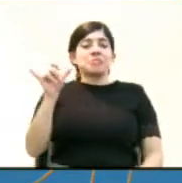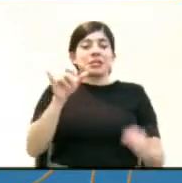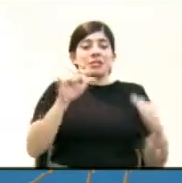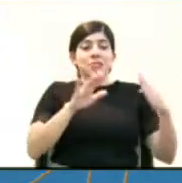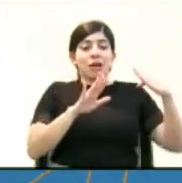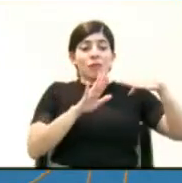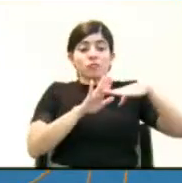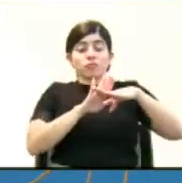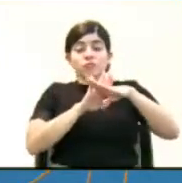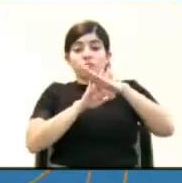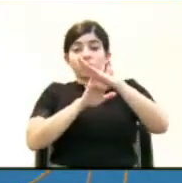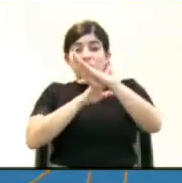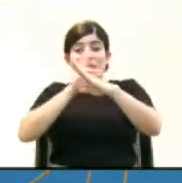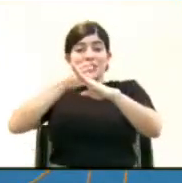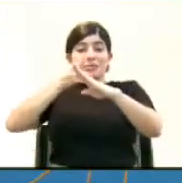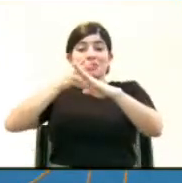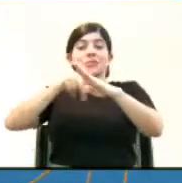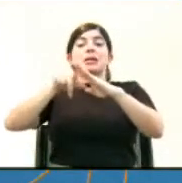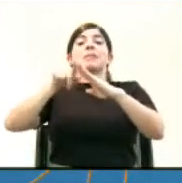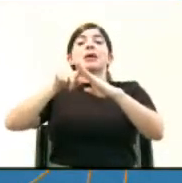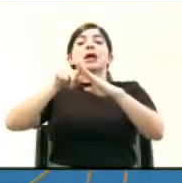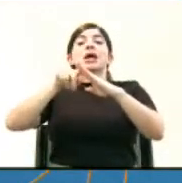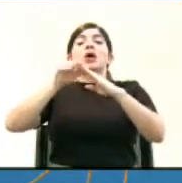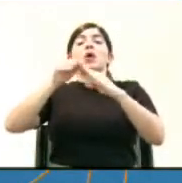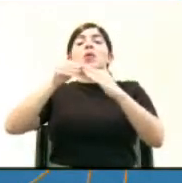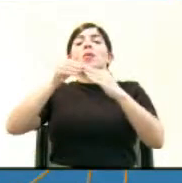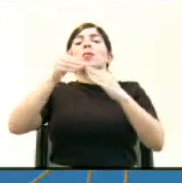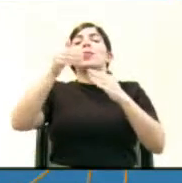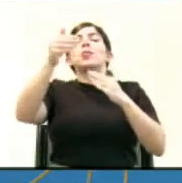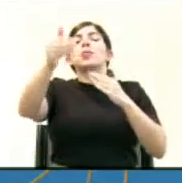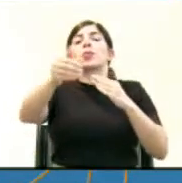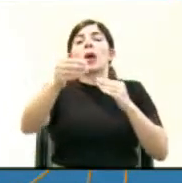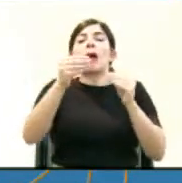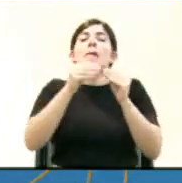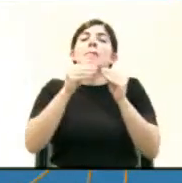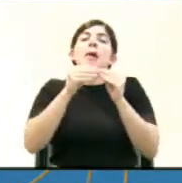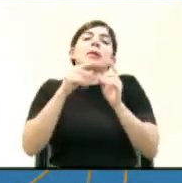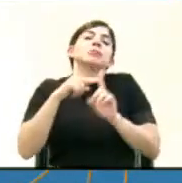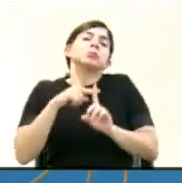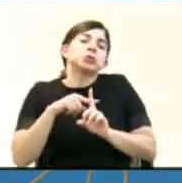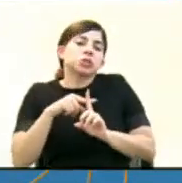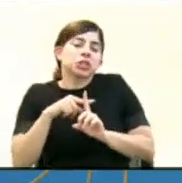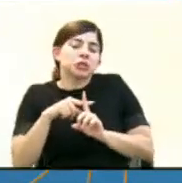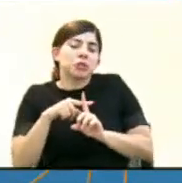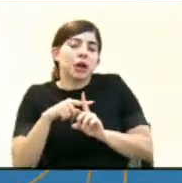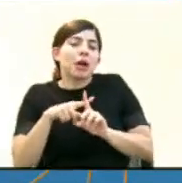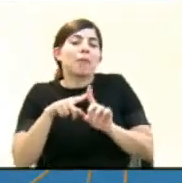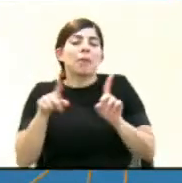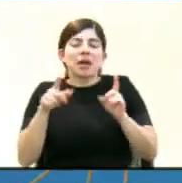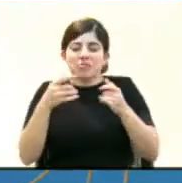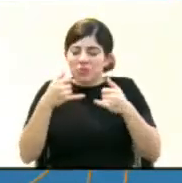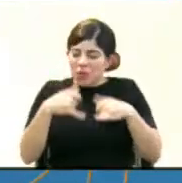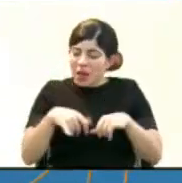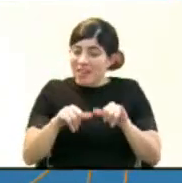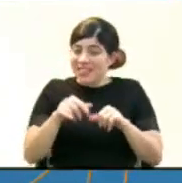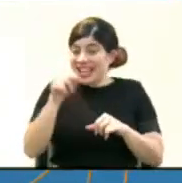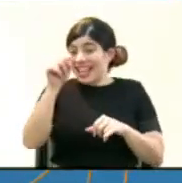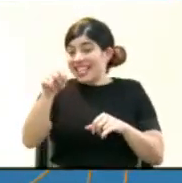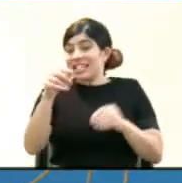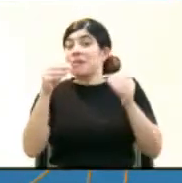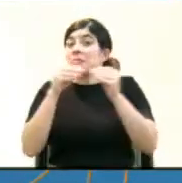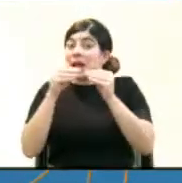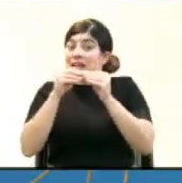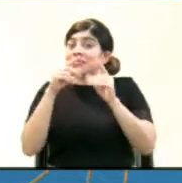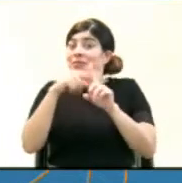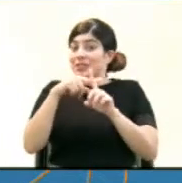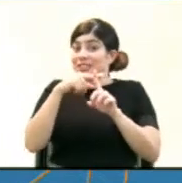curva, solo que con una proyección un poco más optimista. Pero aún en ese escenario